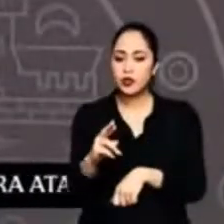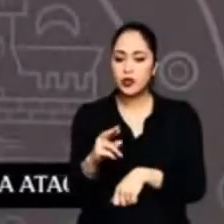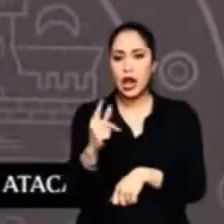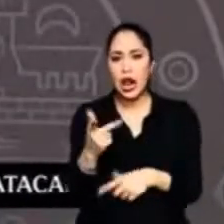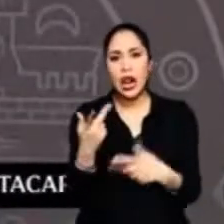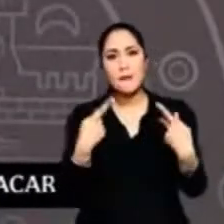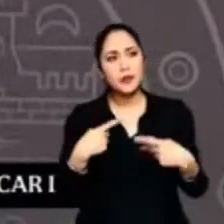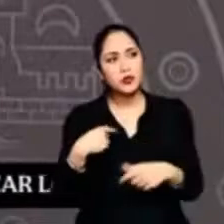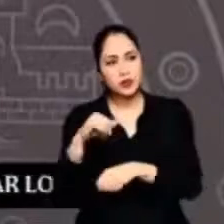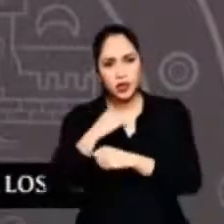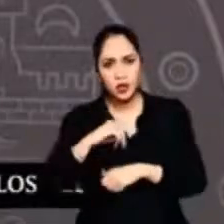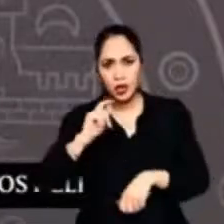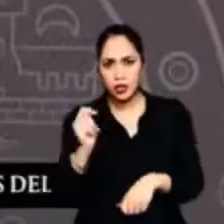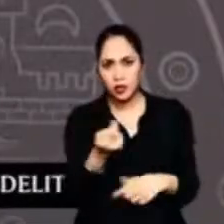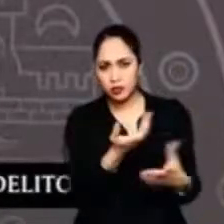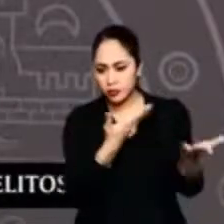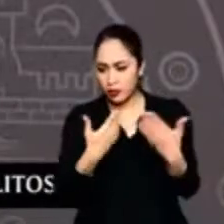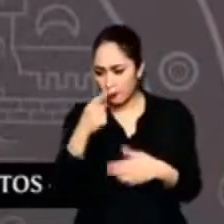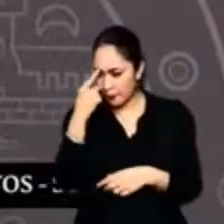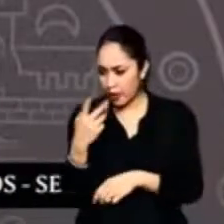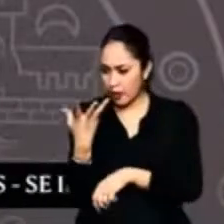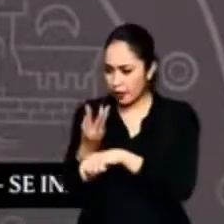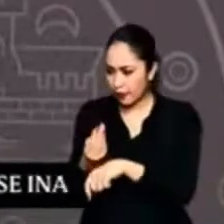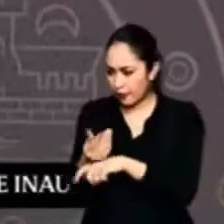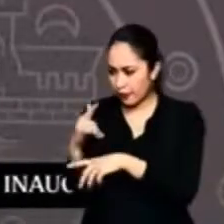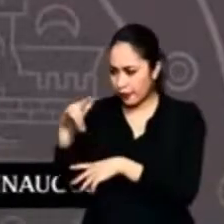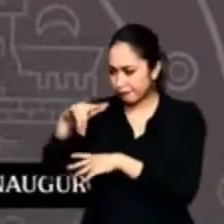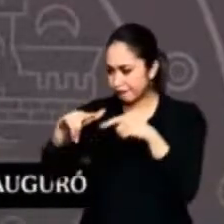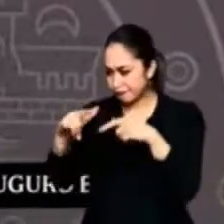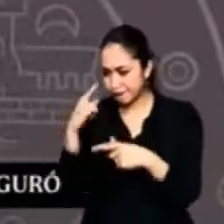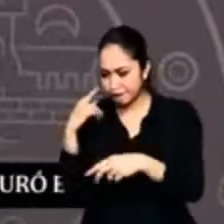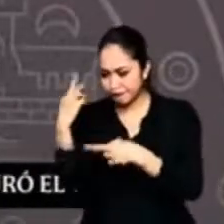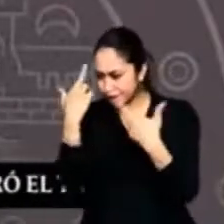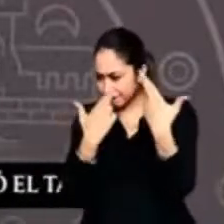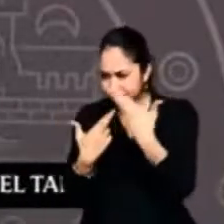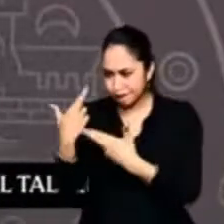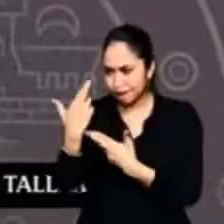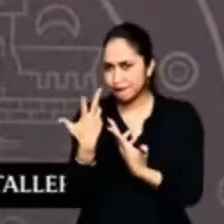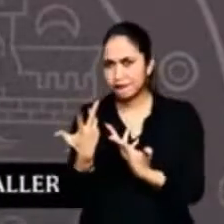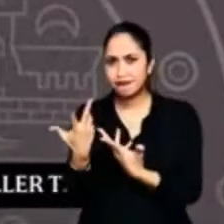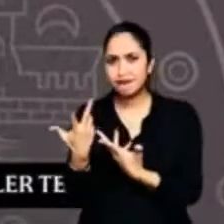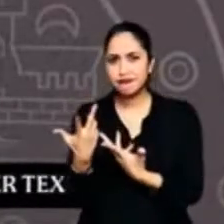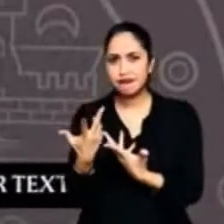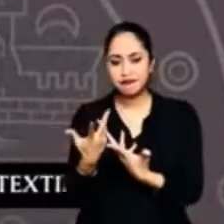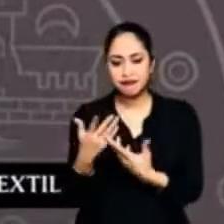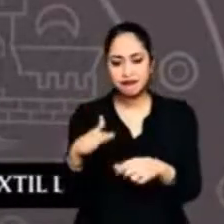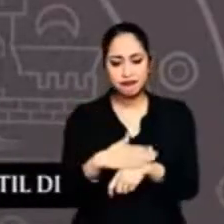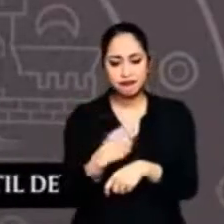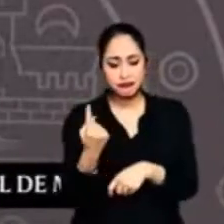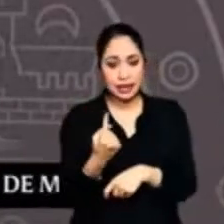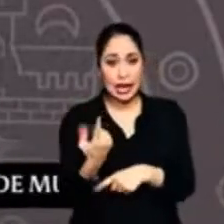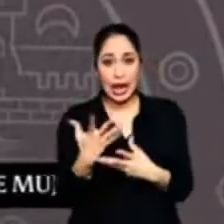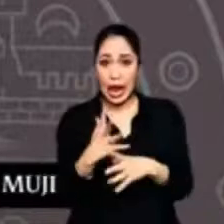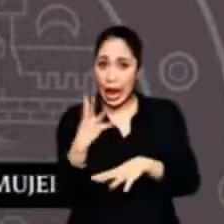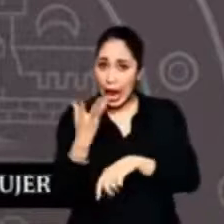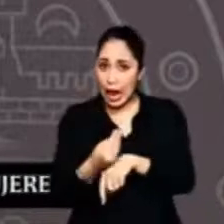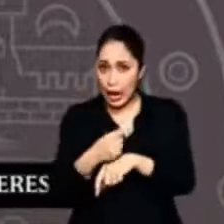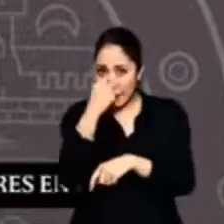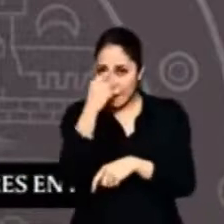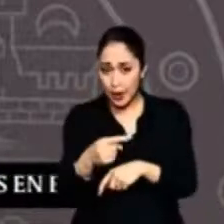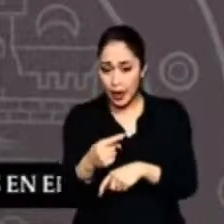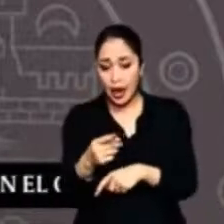avión, ahí está el avión. Y si nosotros tenemos que poner algo para efecto de acondicionar, lo vamos a acondicionar porque me interesa mucho que vayan